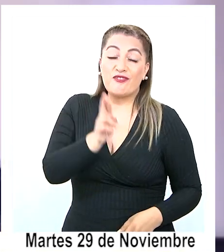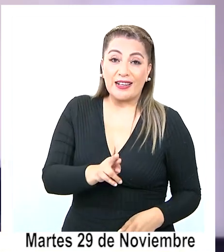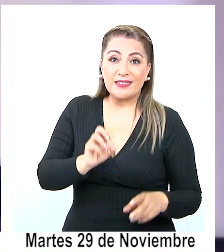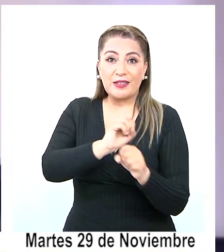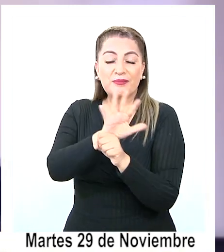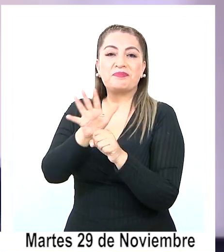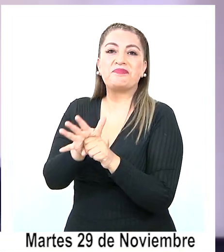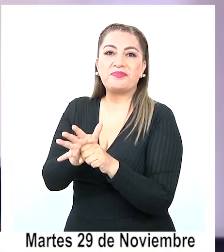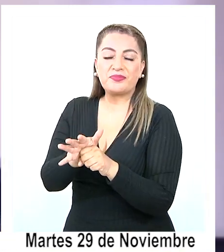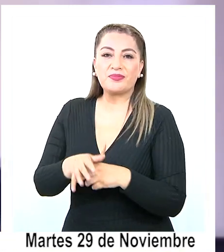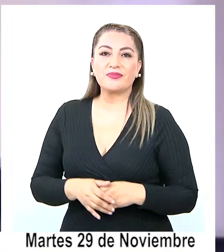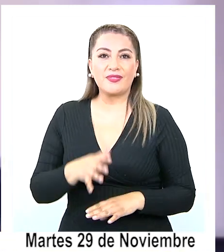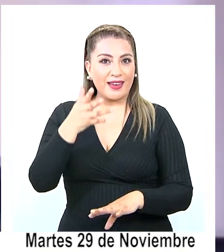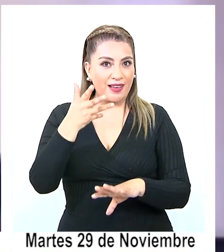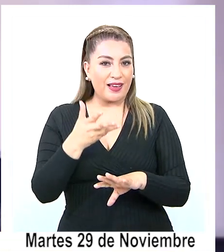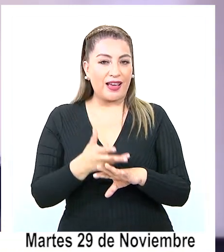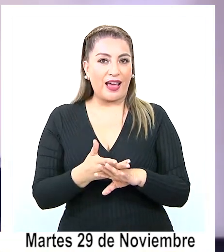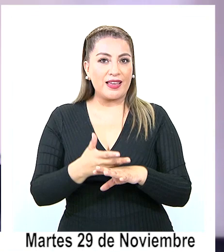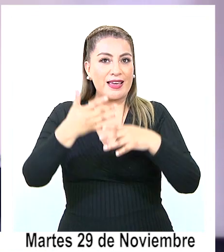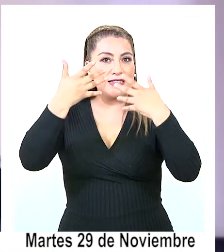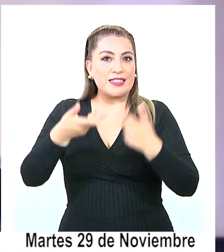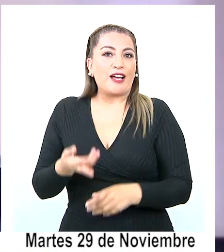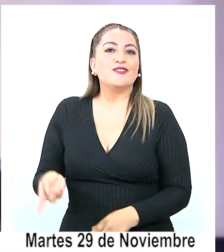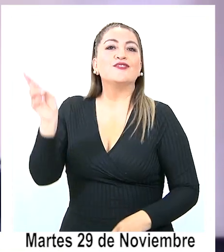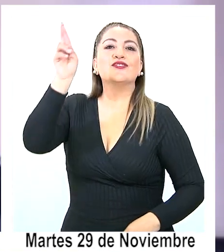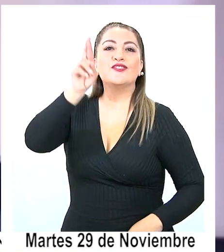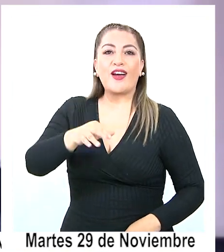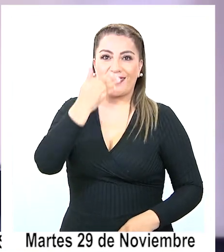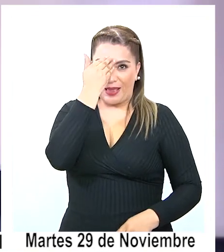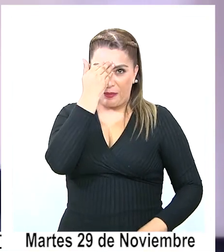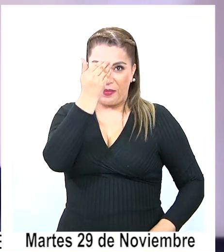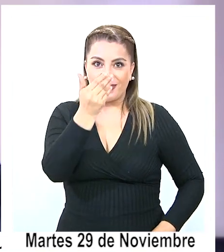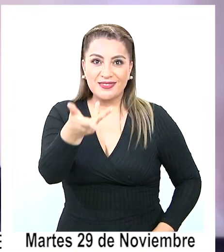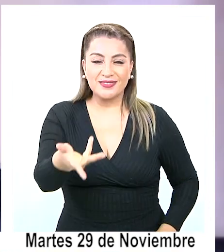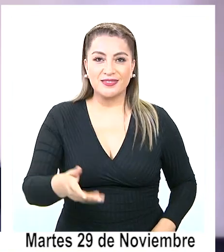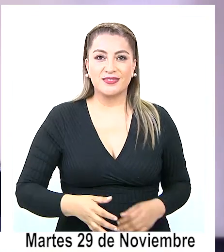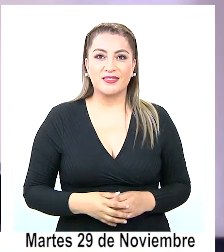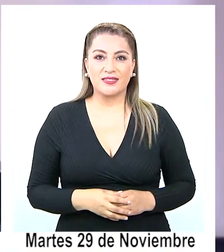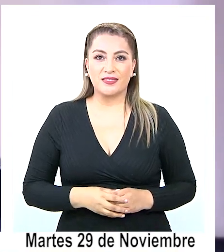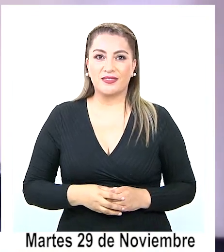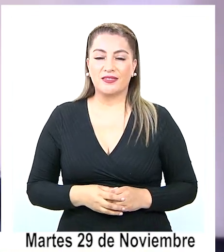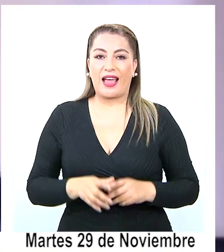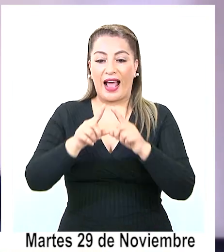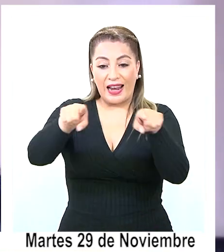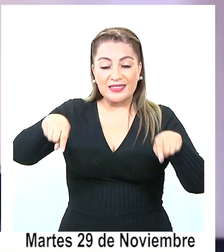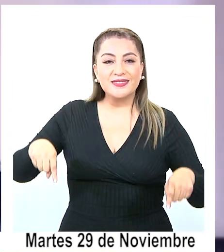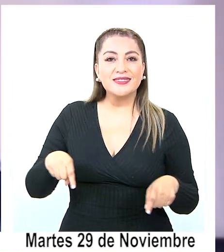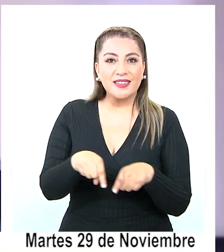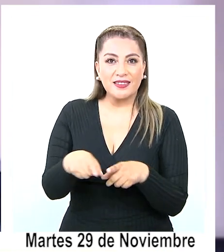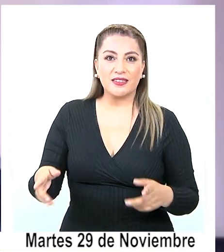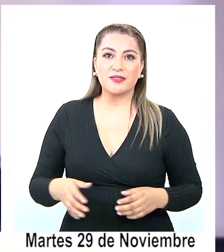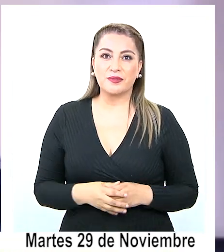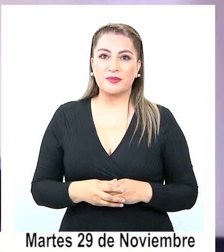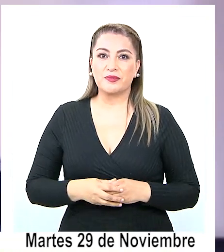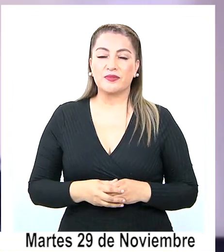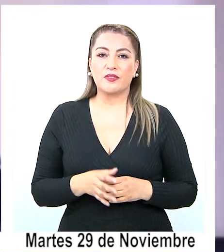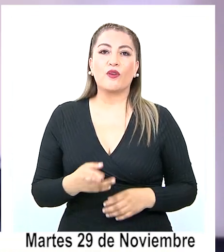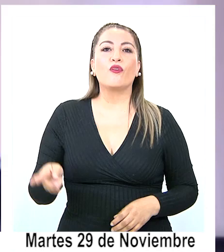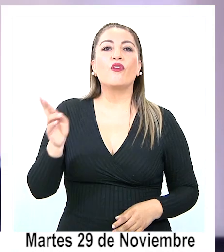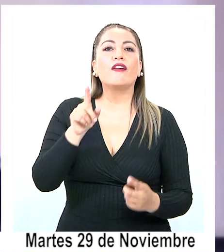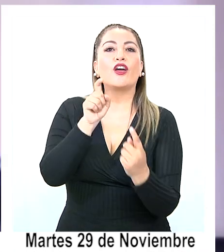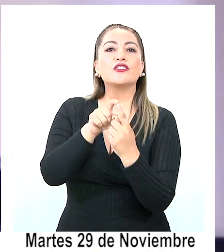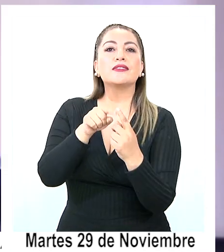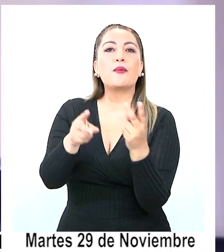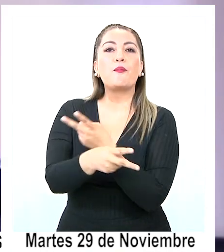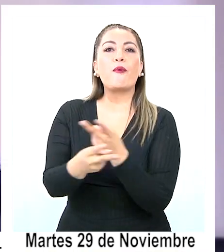tocado tenemos por fin el regreso a la presencialidad y Y de nuevo la sala y poder volver a conectar